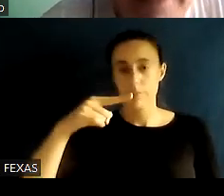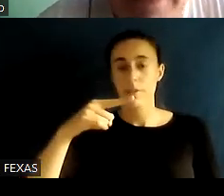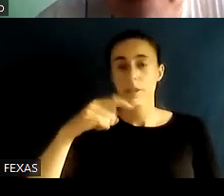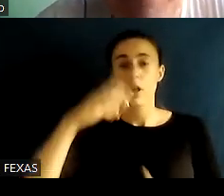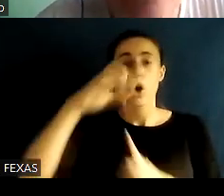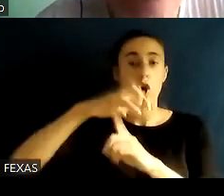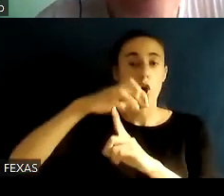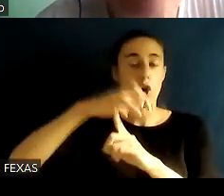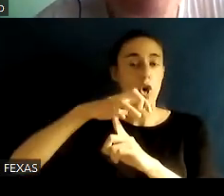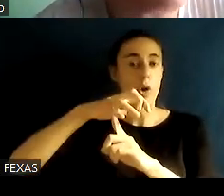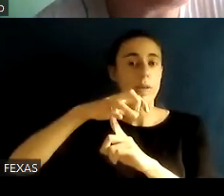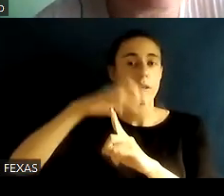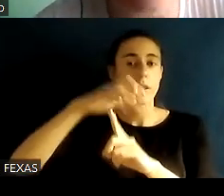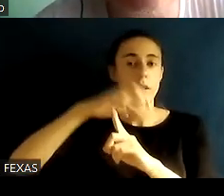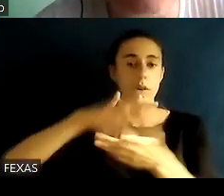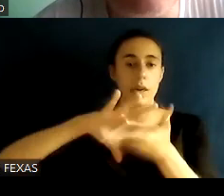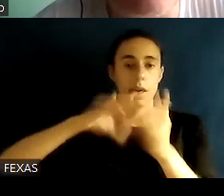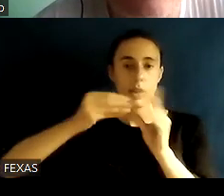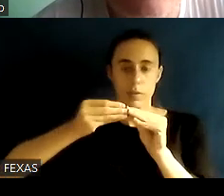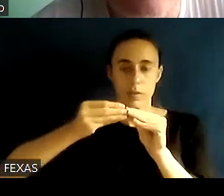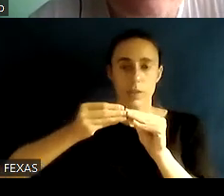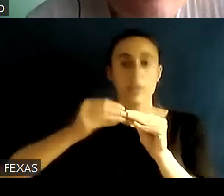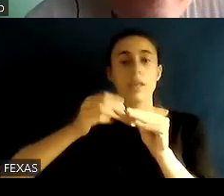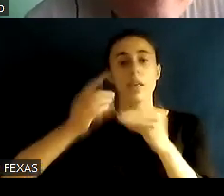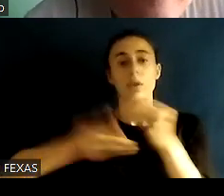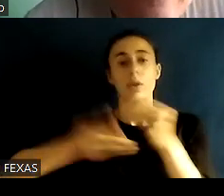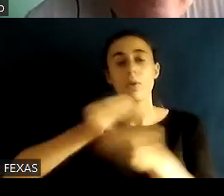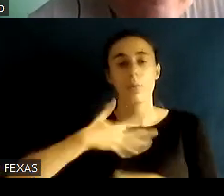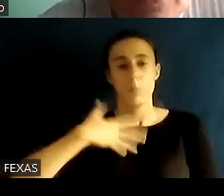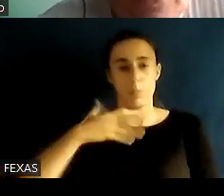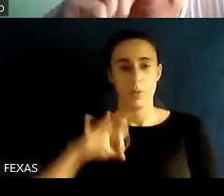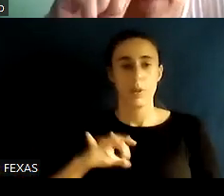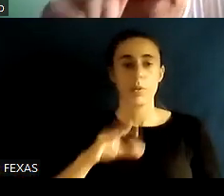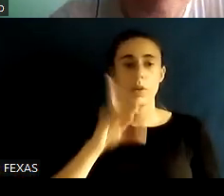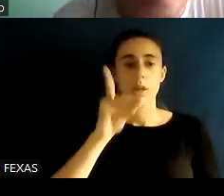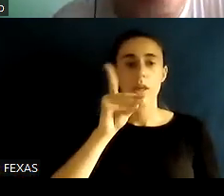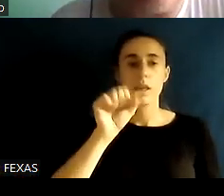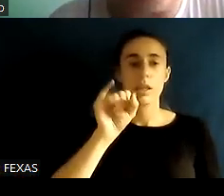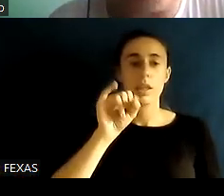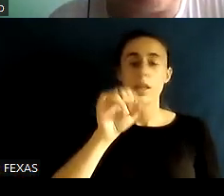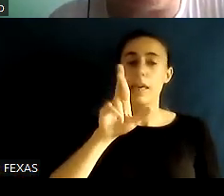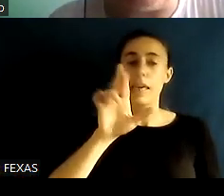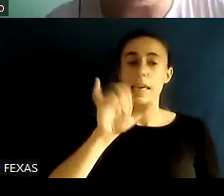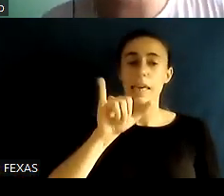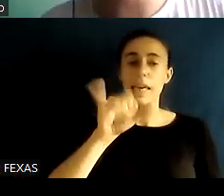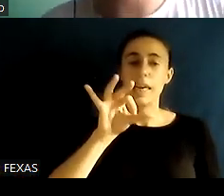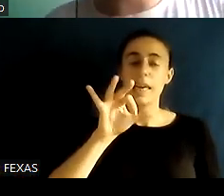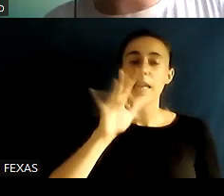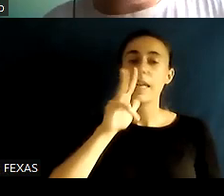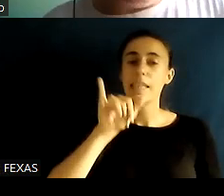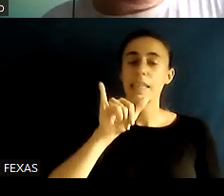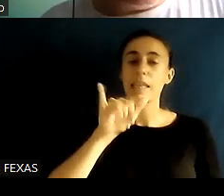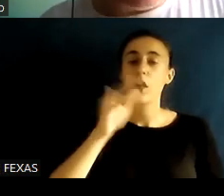es adaptógeno, como bien sabéis, y también lo podemos utilizar. El reishi quizás, como sabéis, se está utilizando sobre